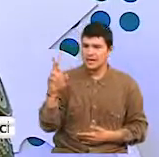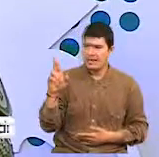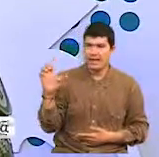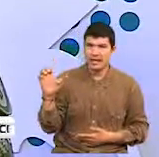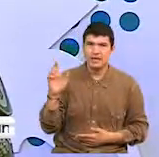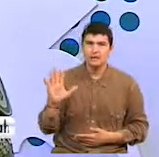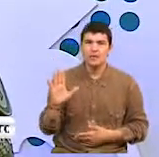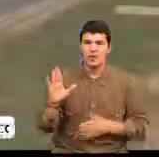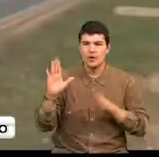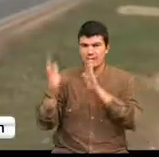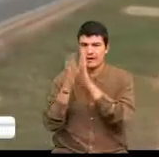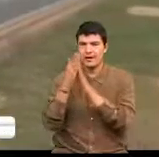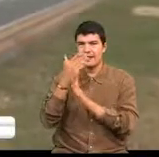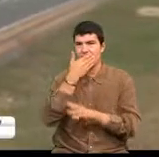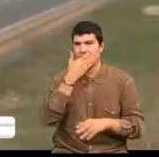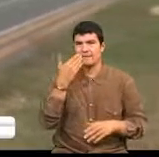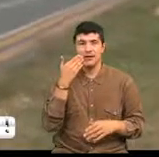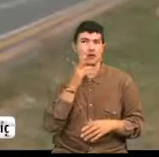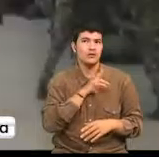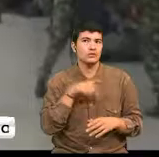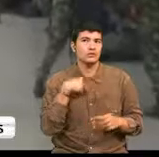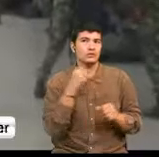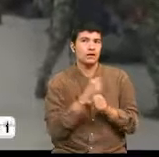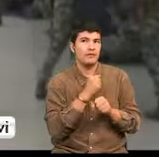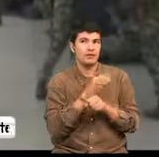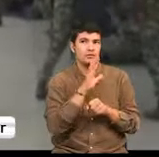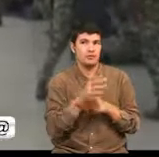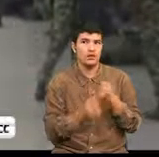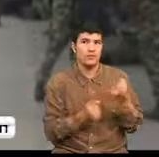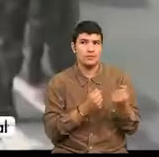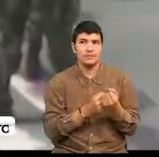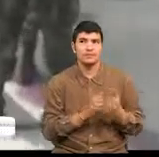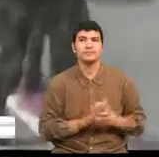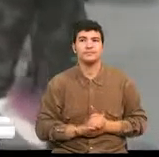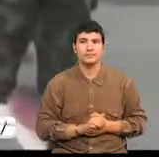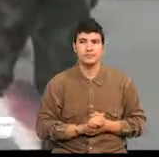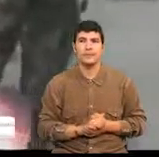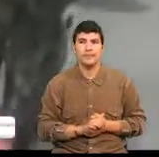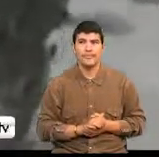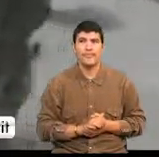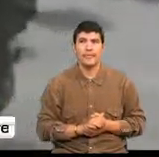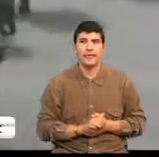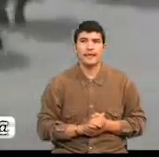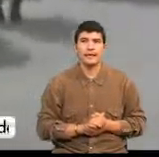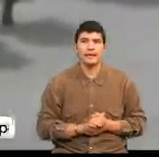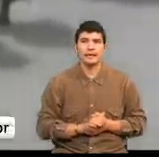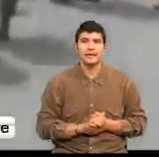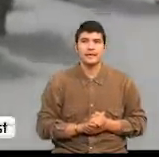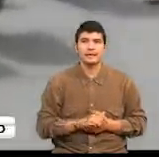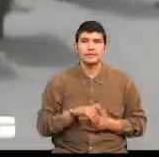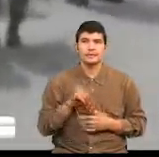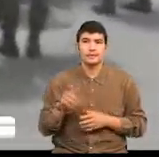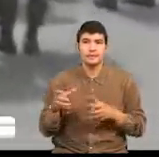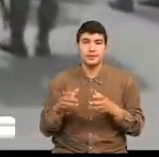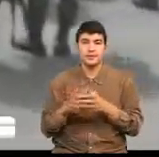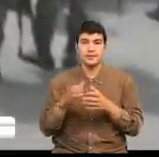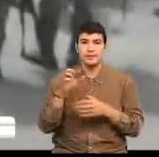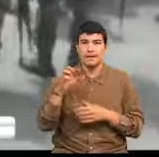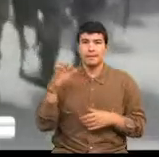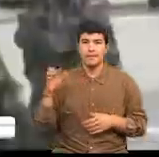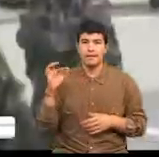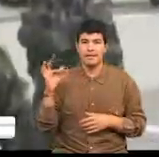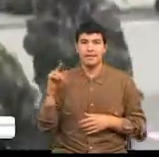FARC. Nosotros venimos trabajando en ello. Cuando ellos se hicieron los movimientos de los PTT